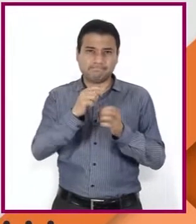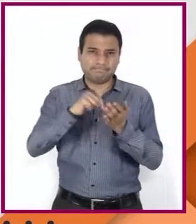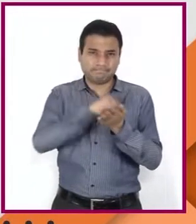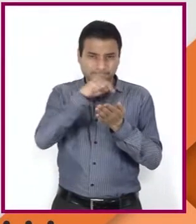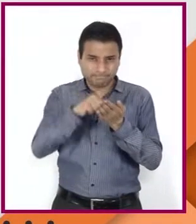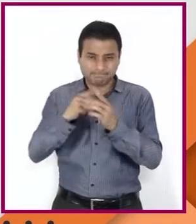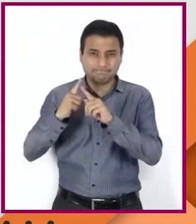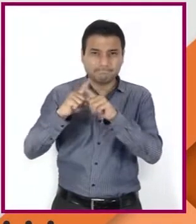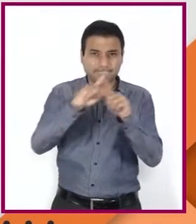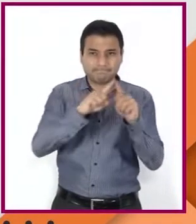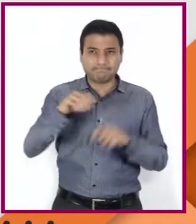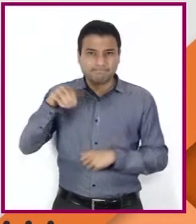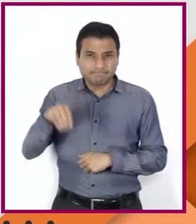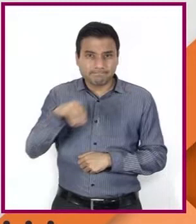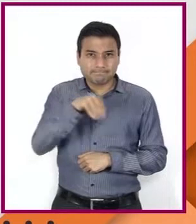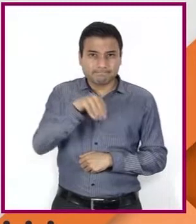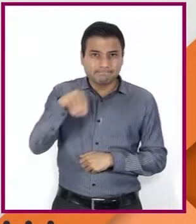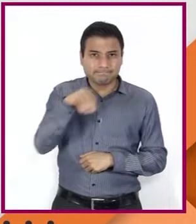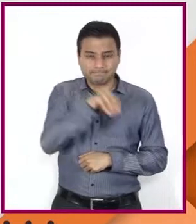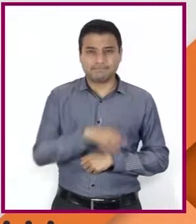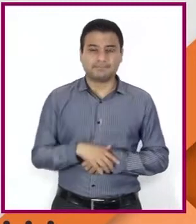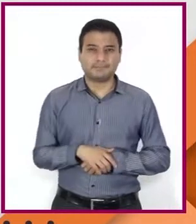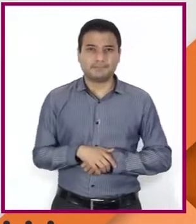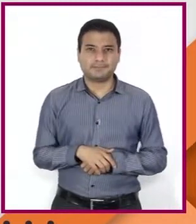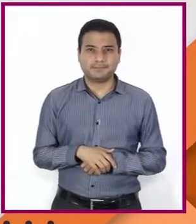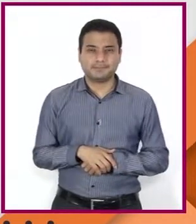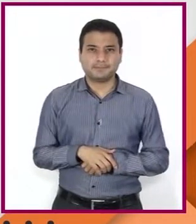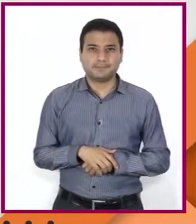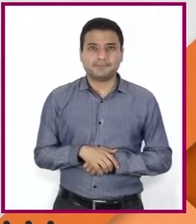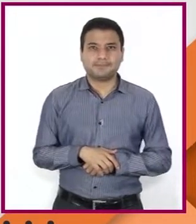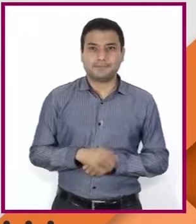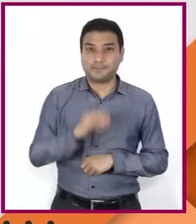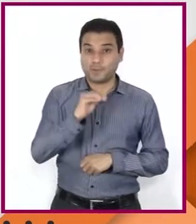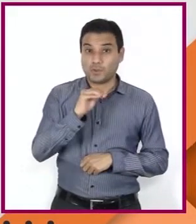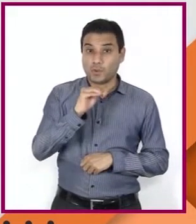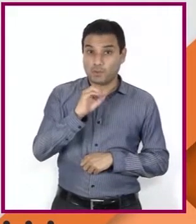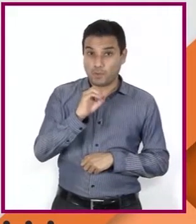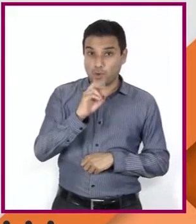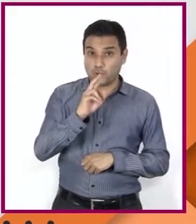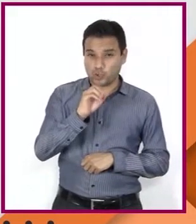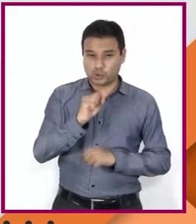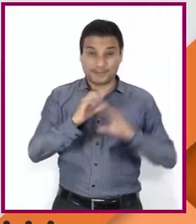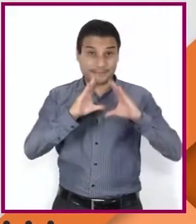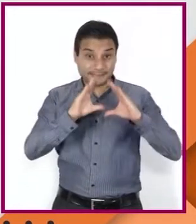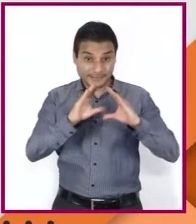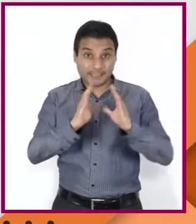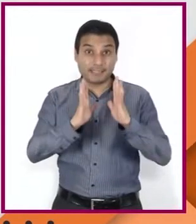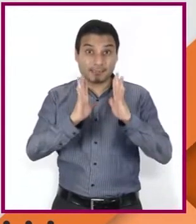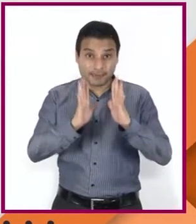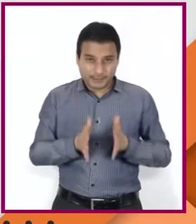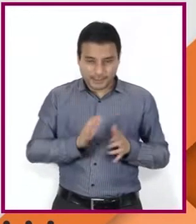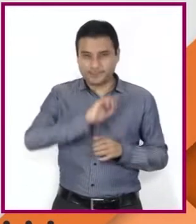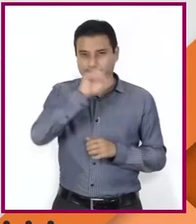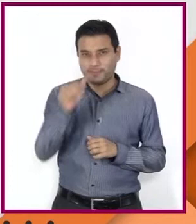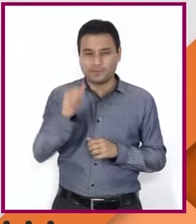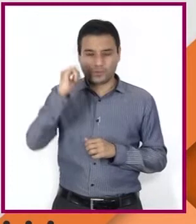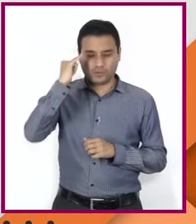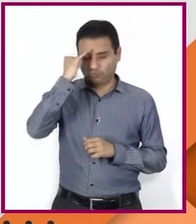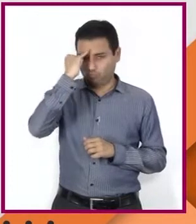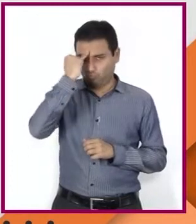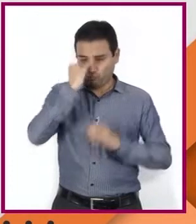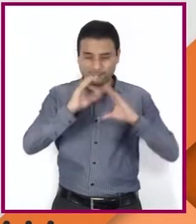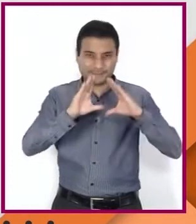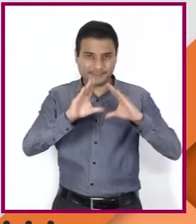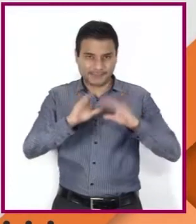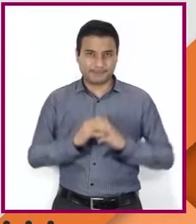Comenzaron las conquistas de los indios, acabadas las de los moros, porque siempre guerreasen españoles contra infieles. Otorgó la conquista